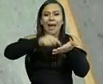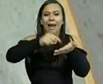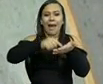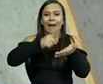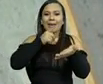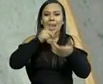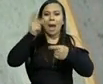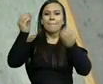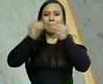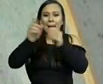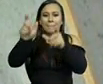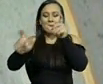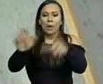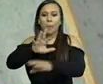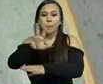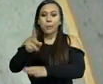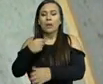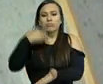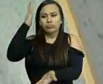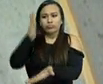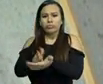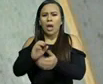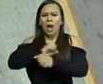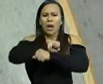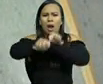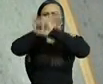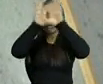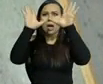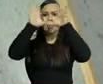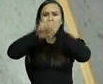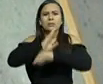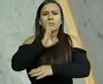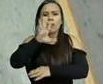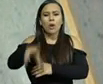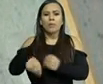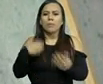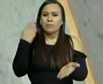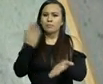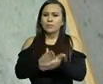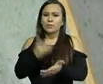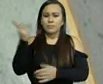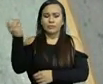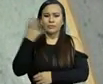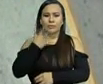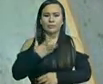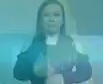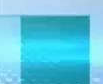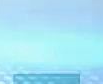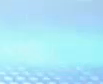doblando en cada oscurecer informó jorge escobar